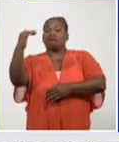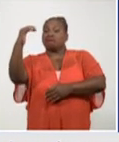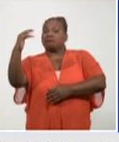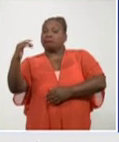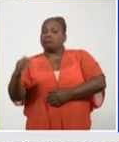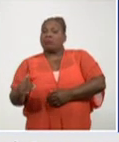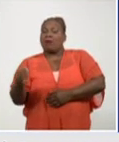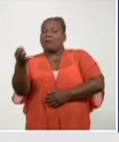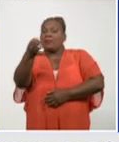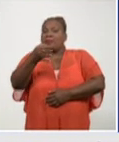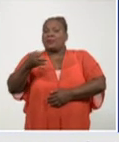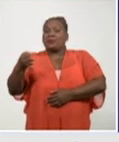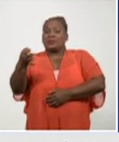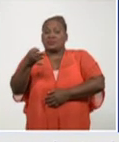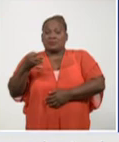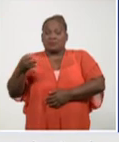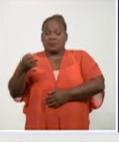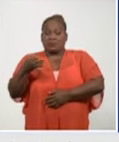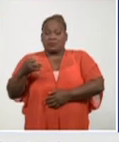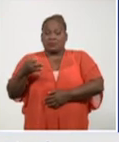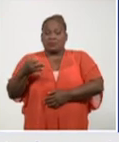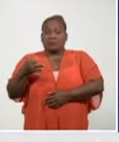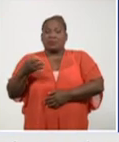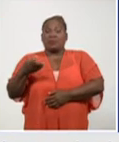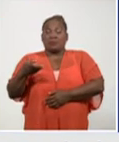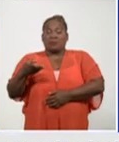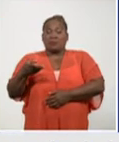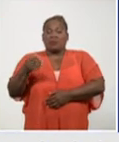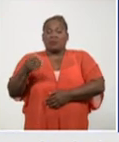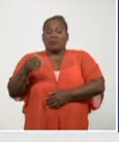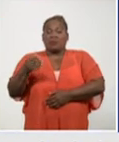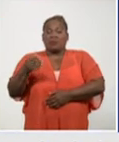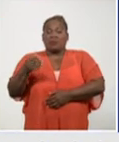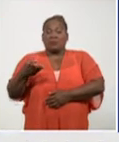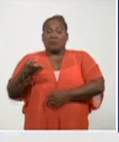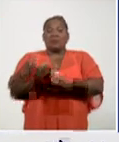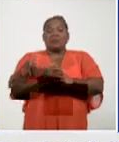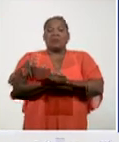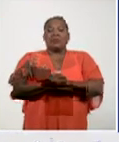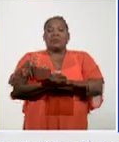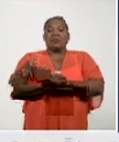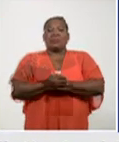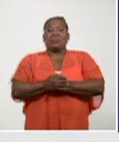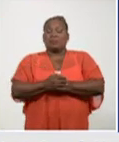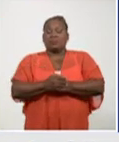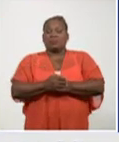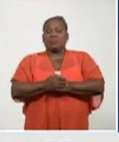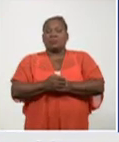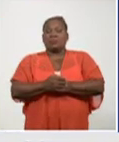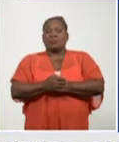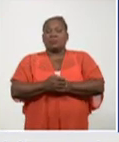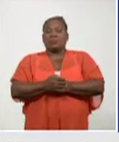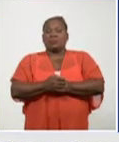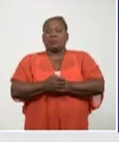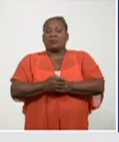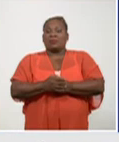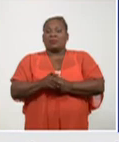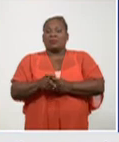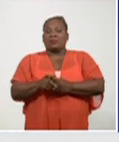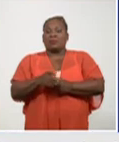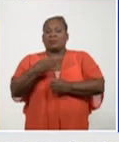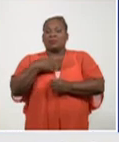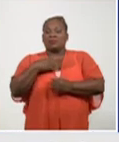San Antonio del Sur, Baracoa y Mías y Yateras, hasta Baracoa, pues con